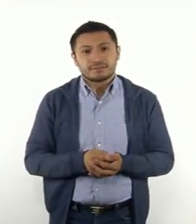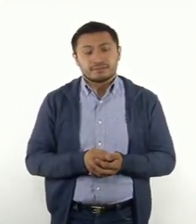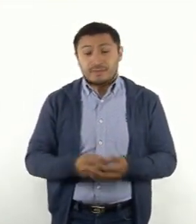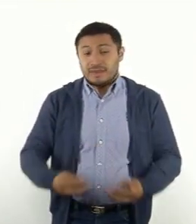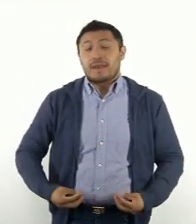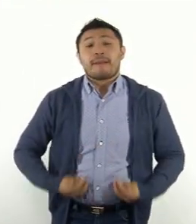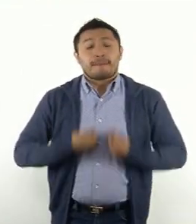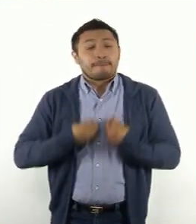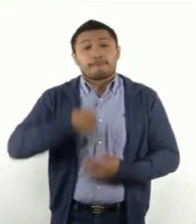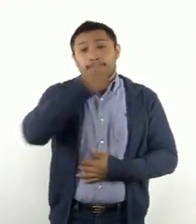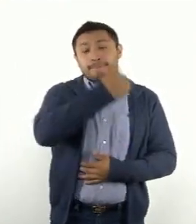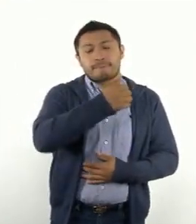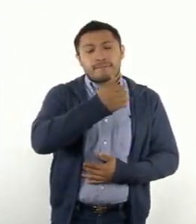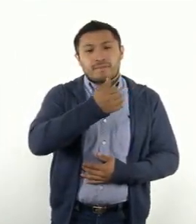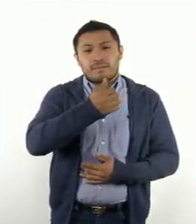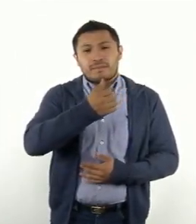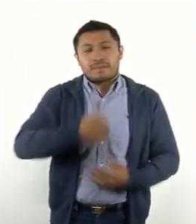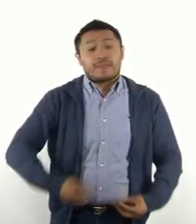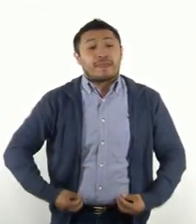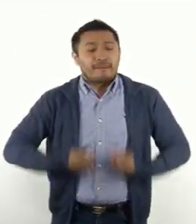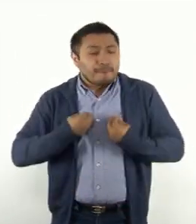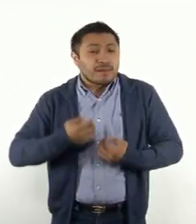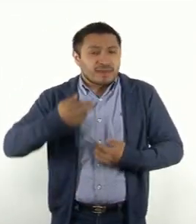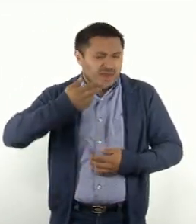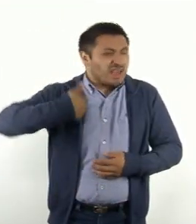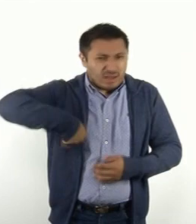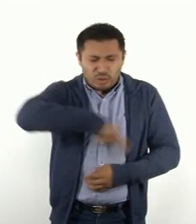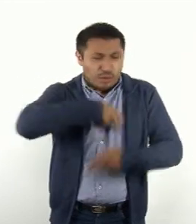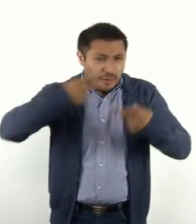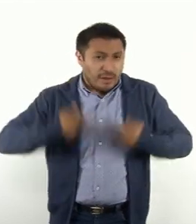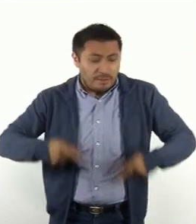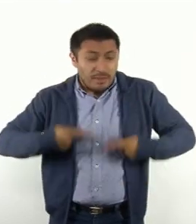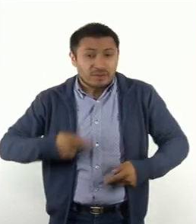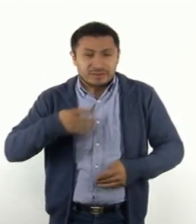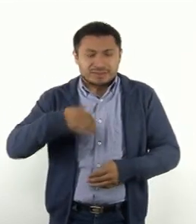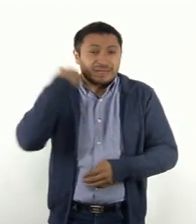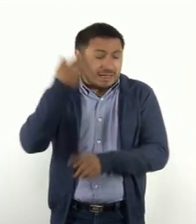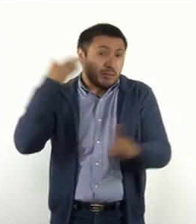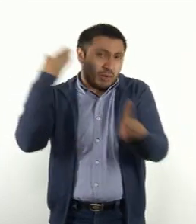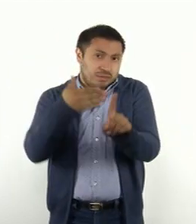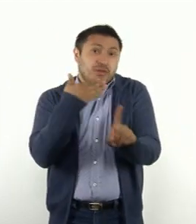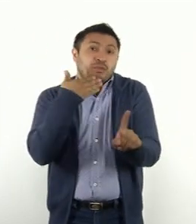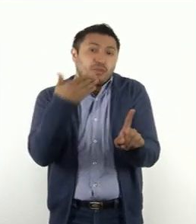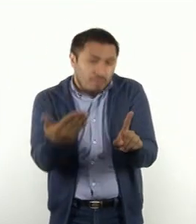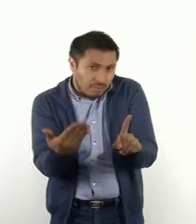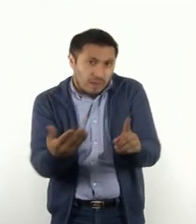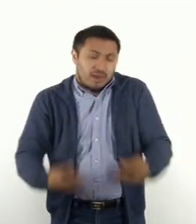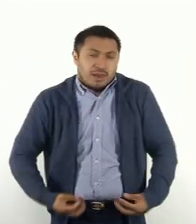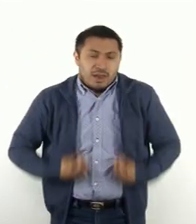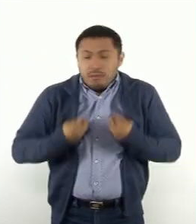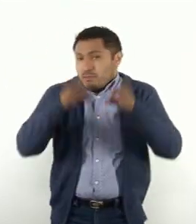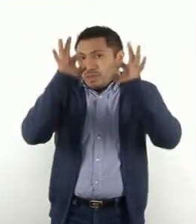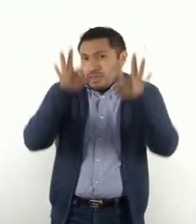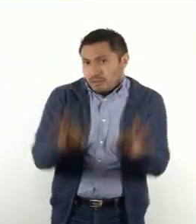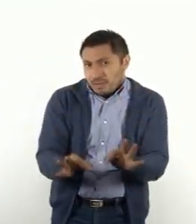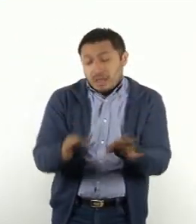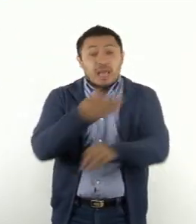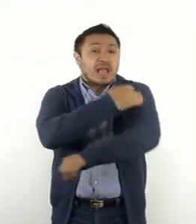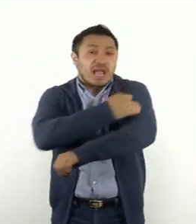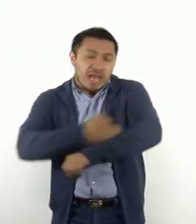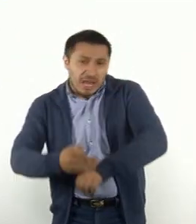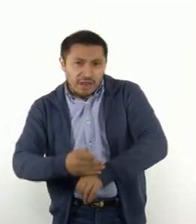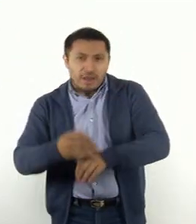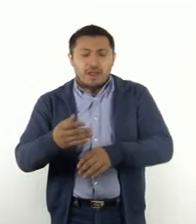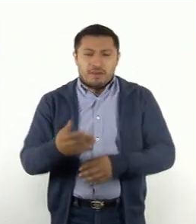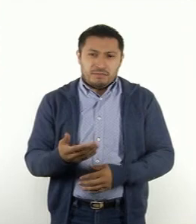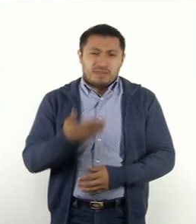personal, es decir, en la esfera privada, todos deseamos estar bien, tener una buena vida, y que nuestras familias gocen